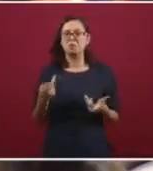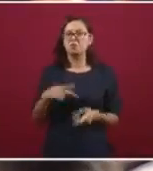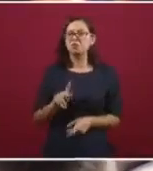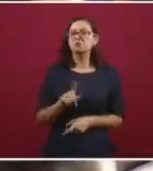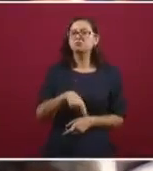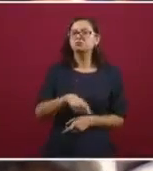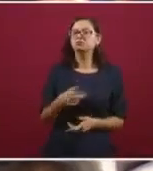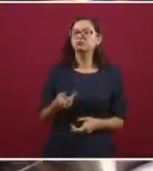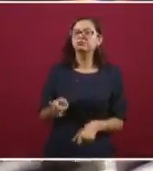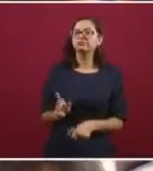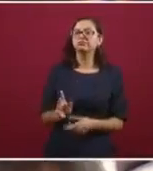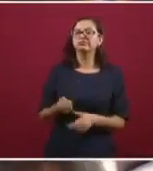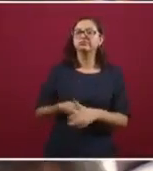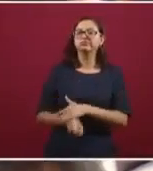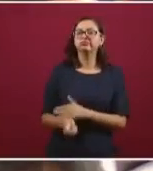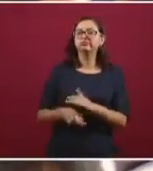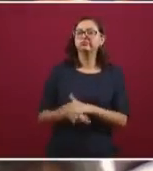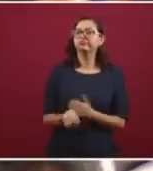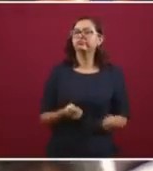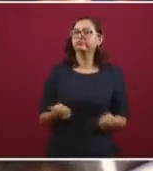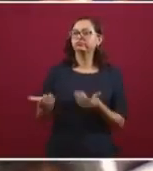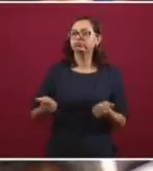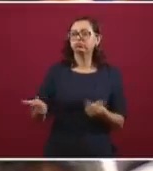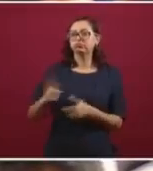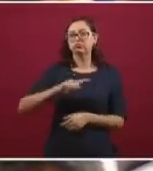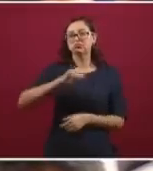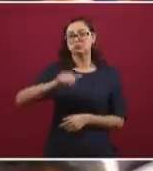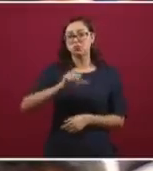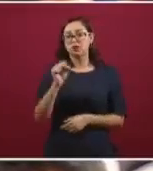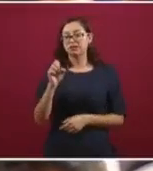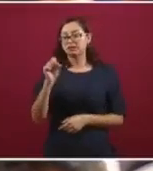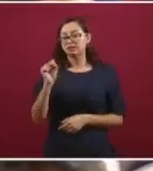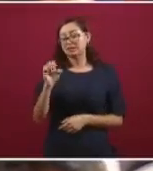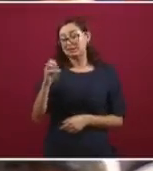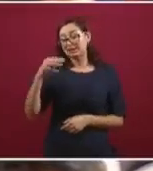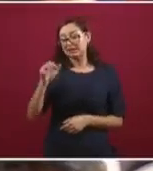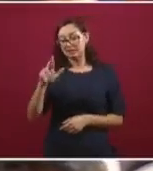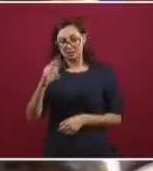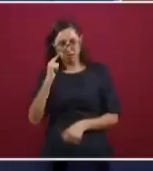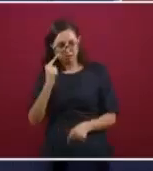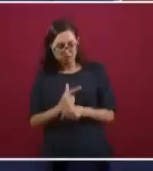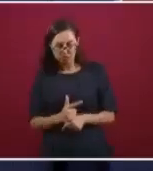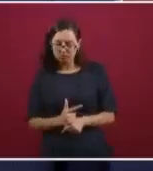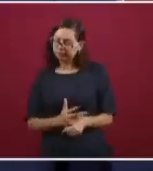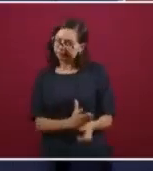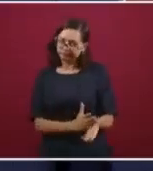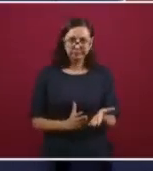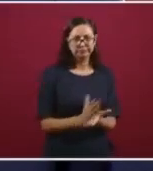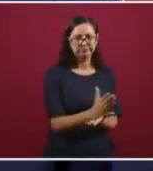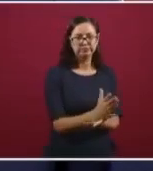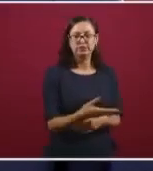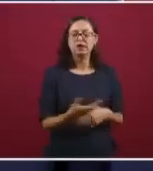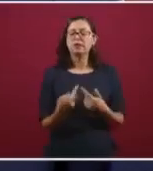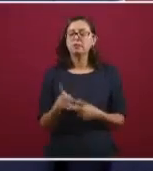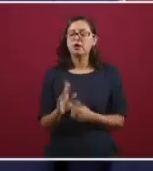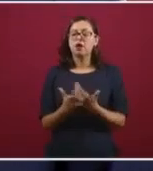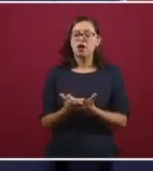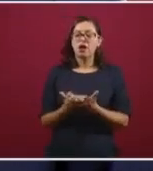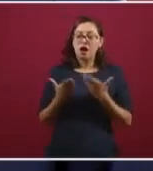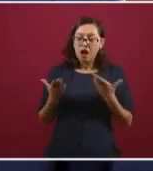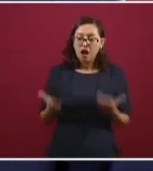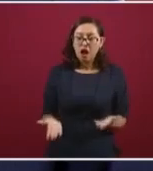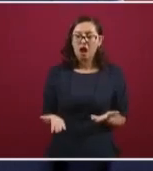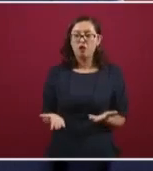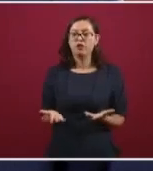de los puertos y que se les retirara a la Secretaría de Comunicaciones y Transportes. ¿Qué diagnóstico tienen ahorita del grado de